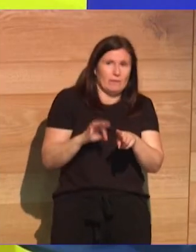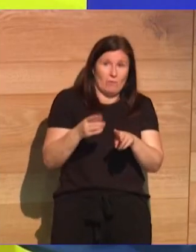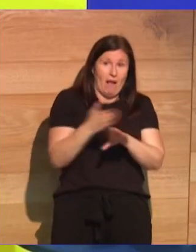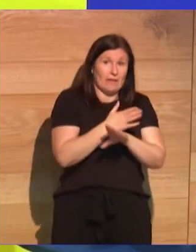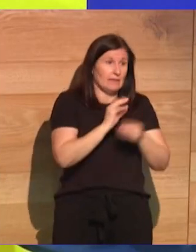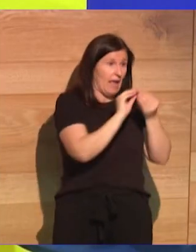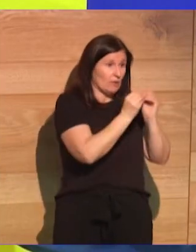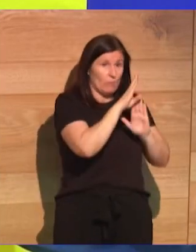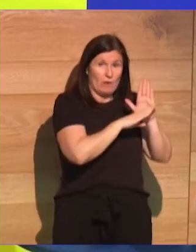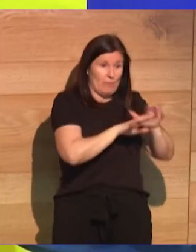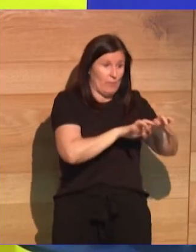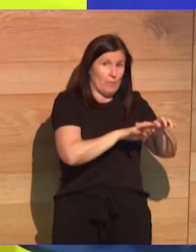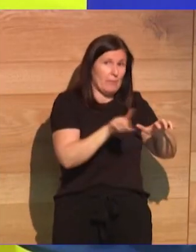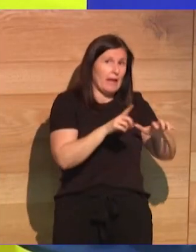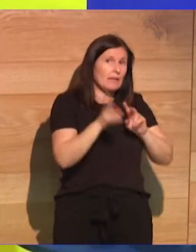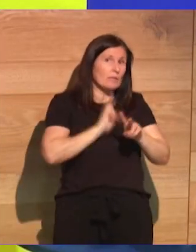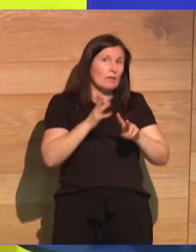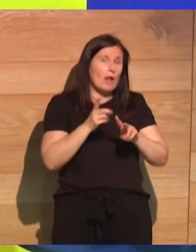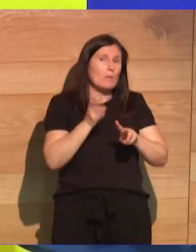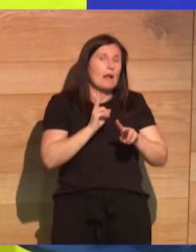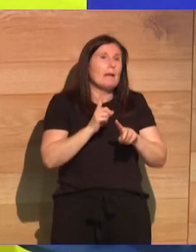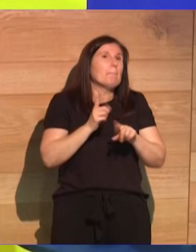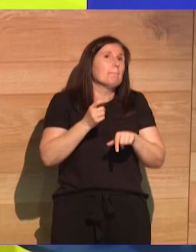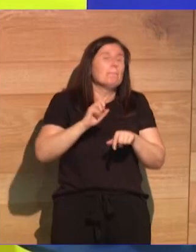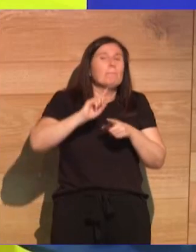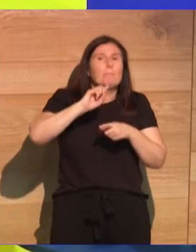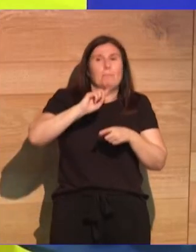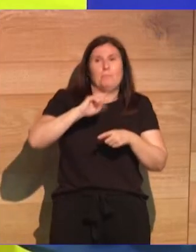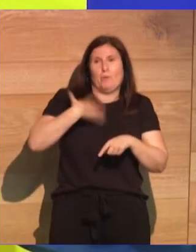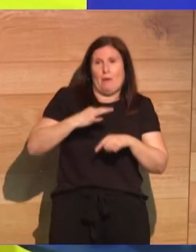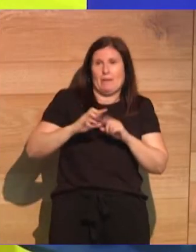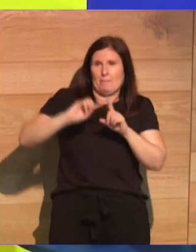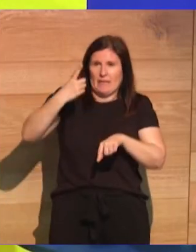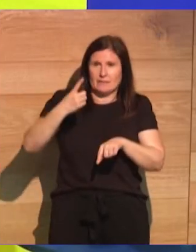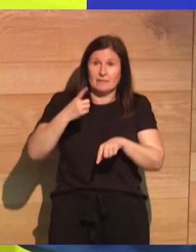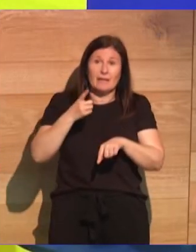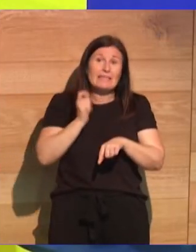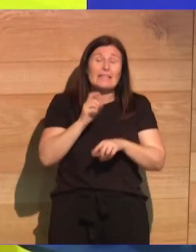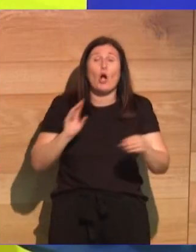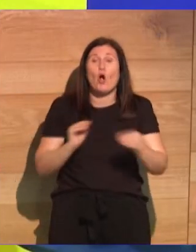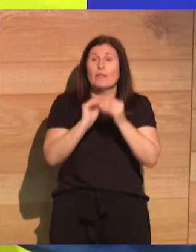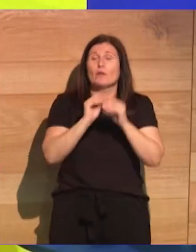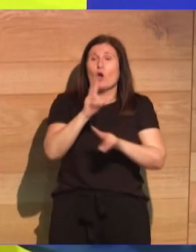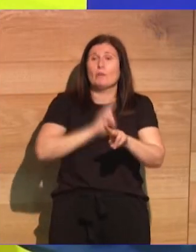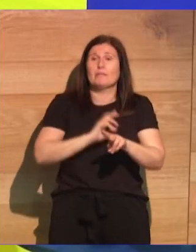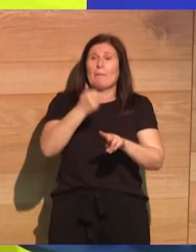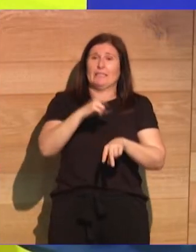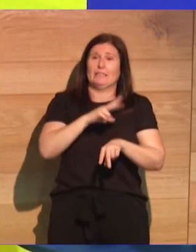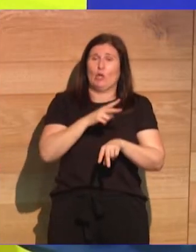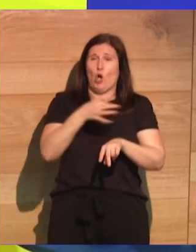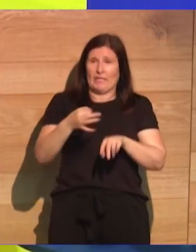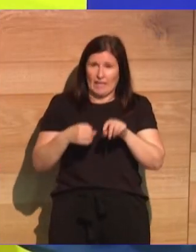den la respuesta más probable. Y esa respuesta más probable suele ser la políticamente correcta. Luego,